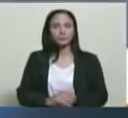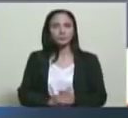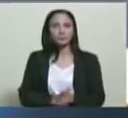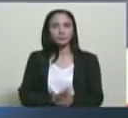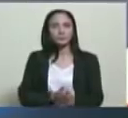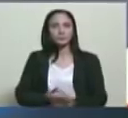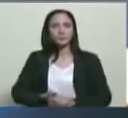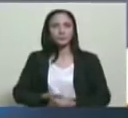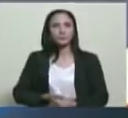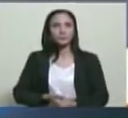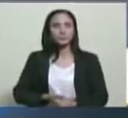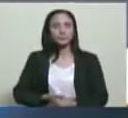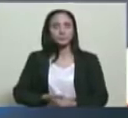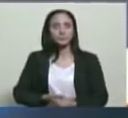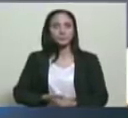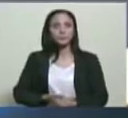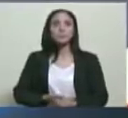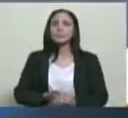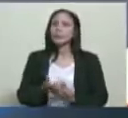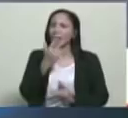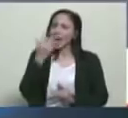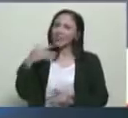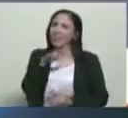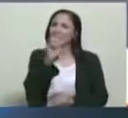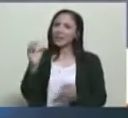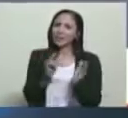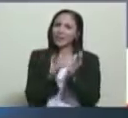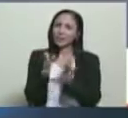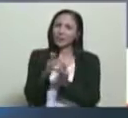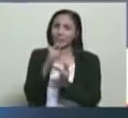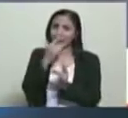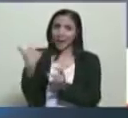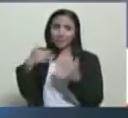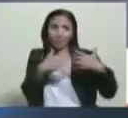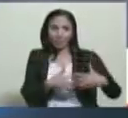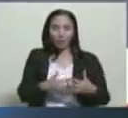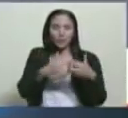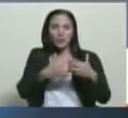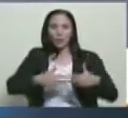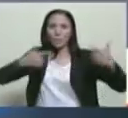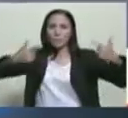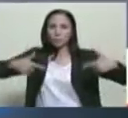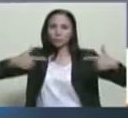que aspiraba el imperialismo el 30 de abril, una matanza entre hermanos,